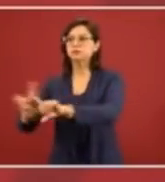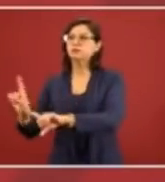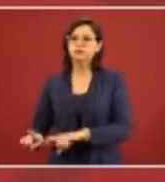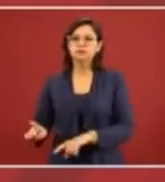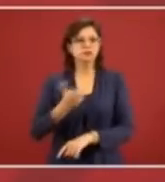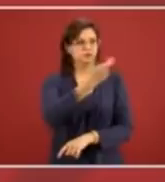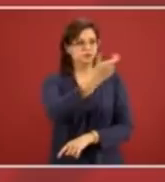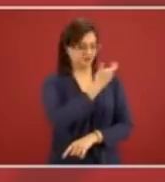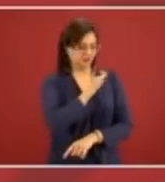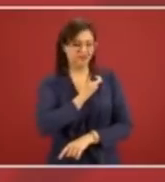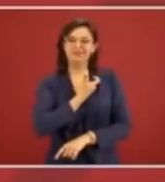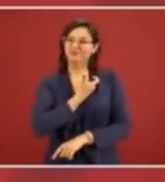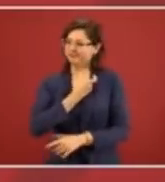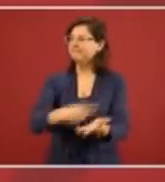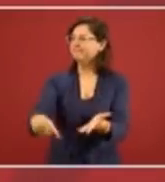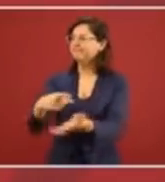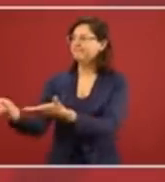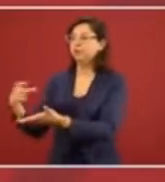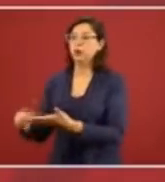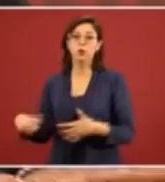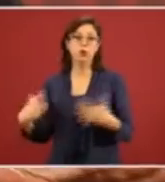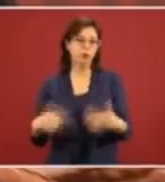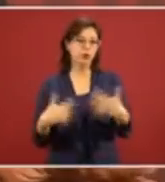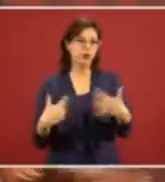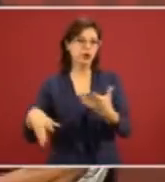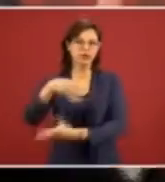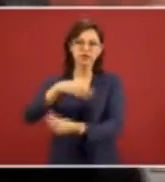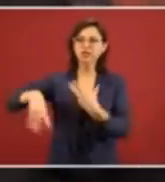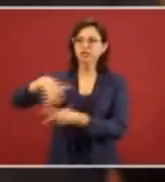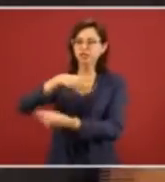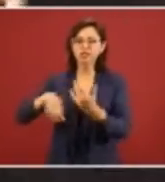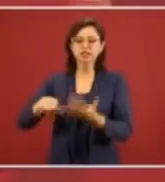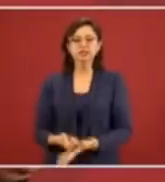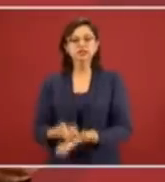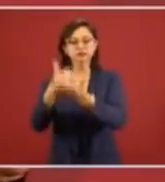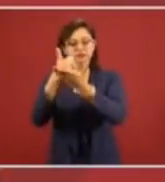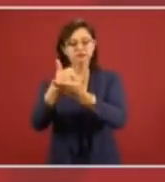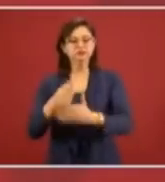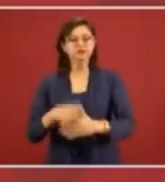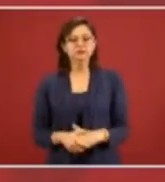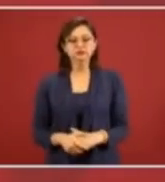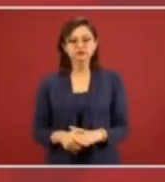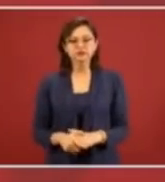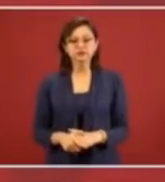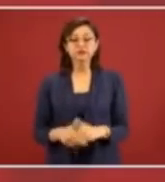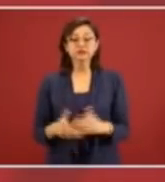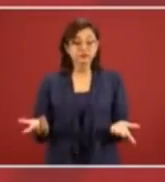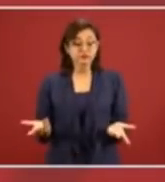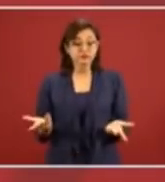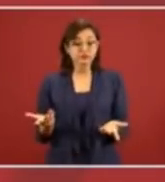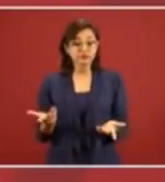esas remesas. Eso es una gran ayuda. Si además de eso se